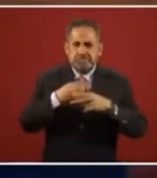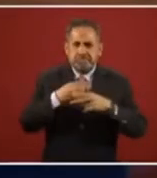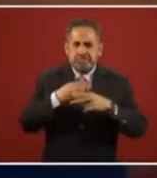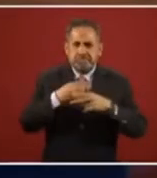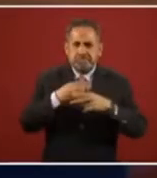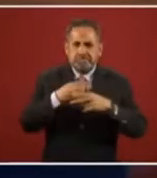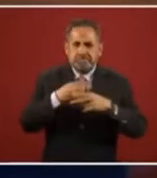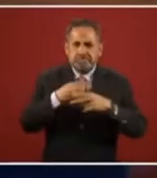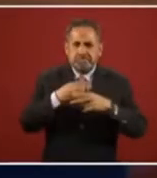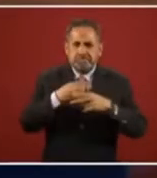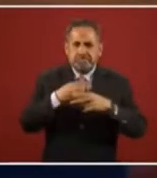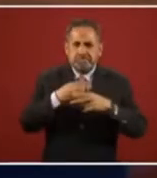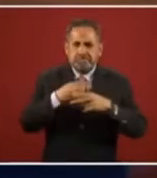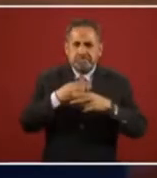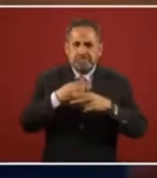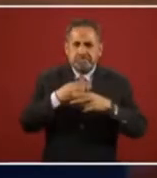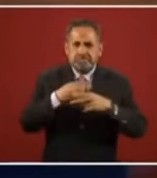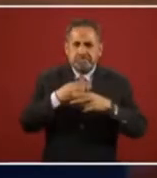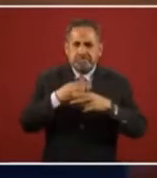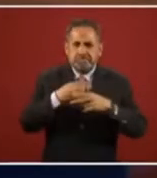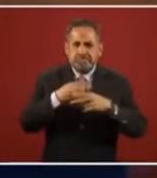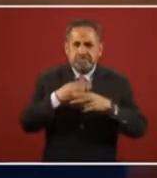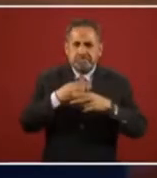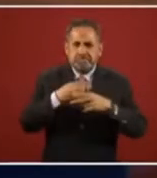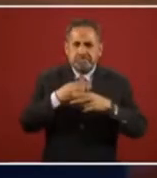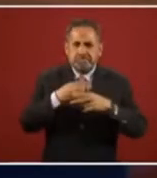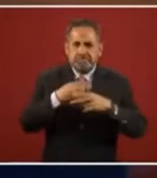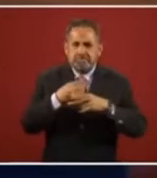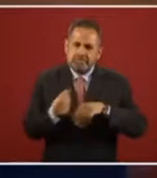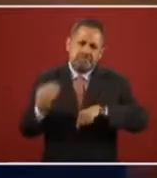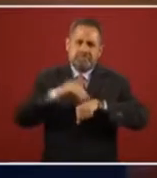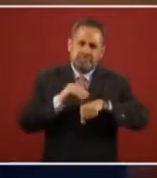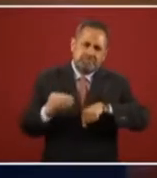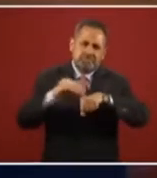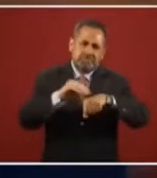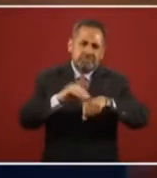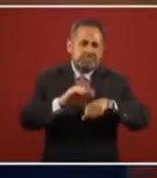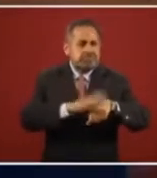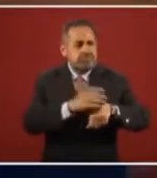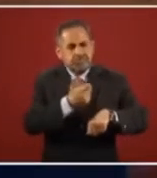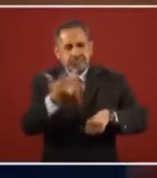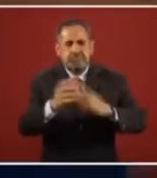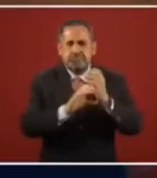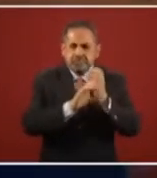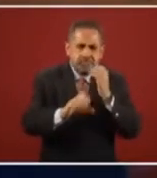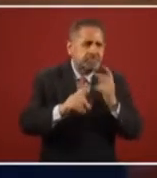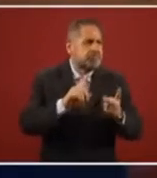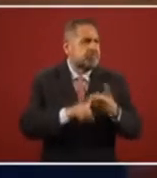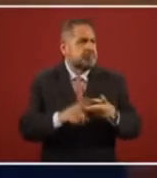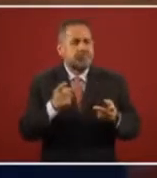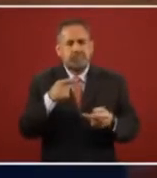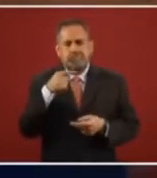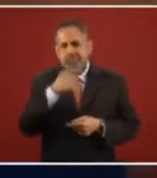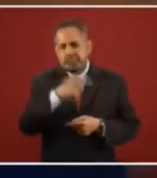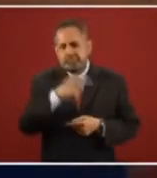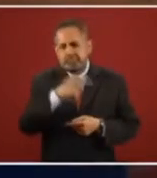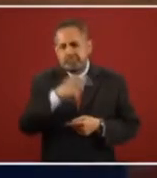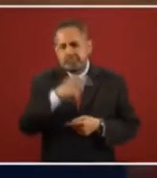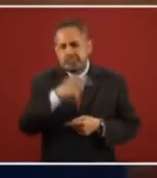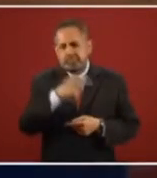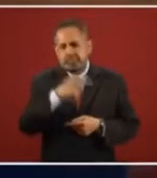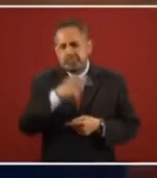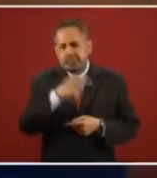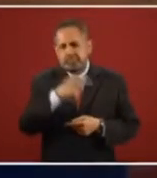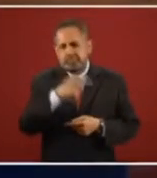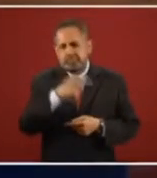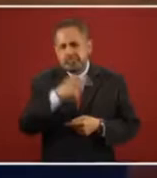de continuidad es retórico en crisis países los precios del transporte de los precios de los alimentos en de